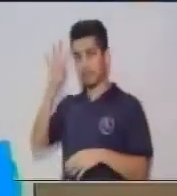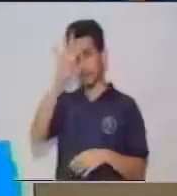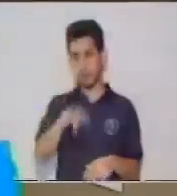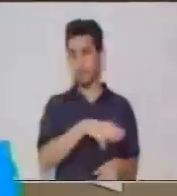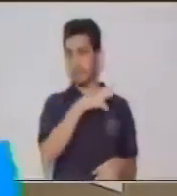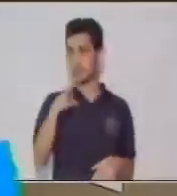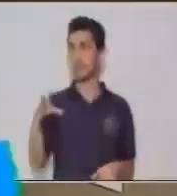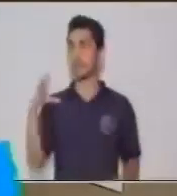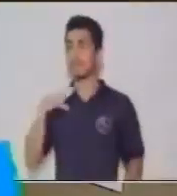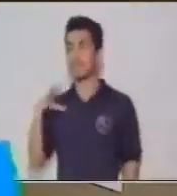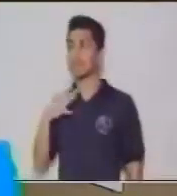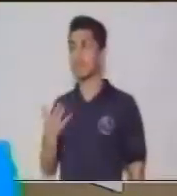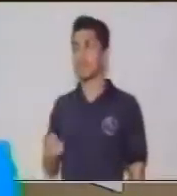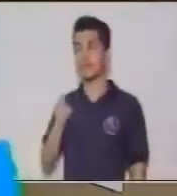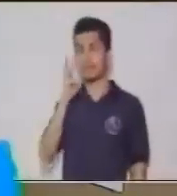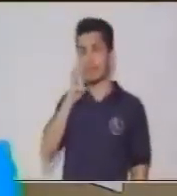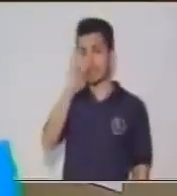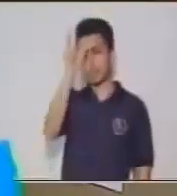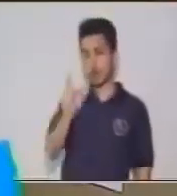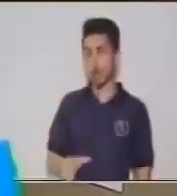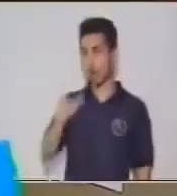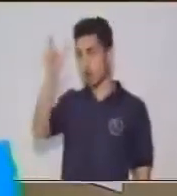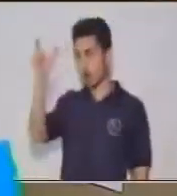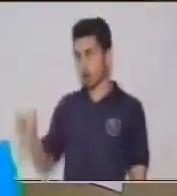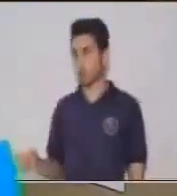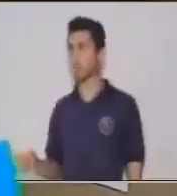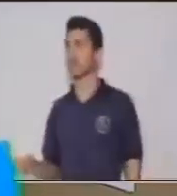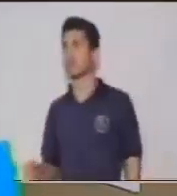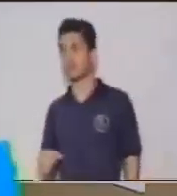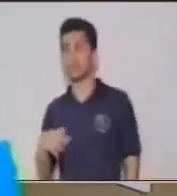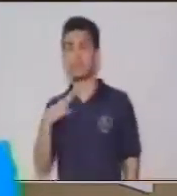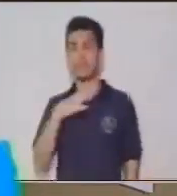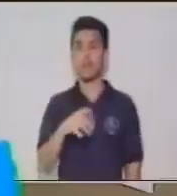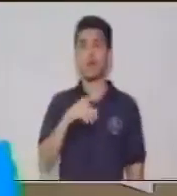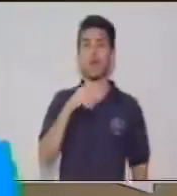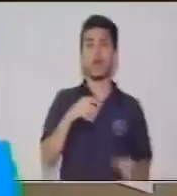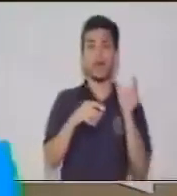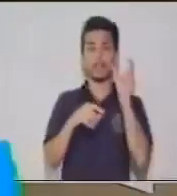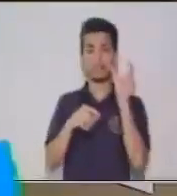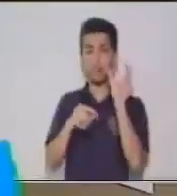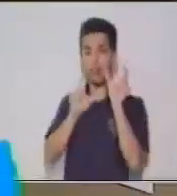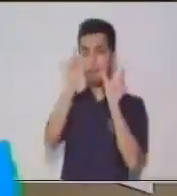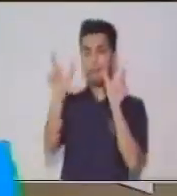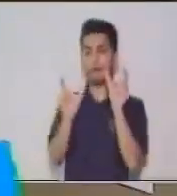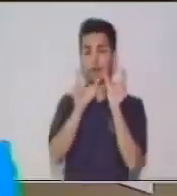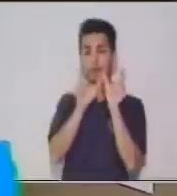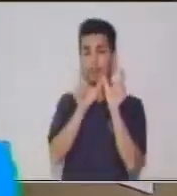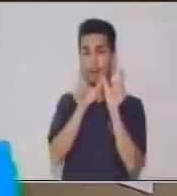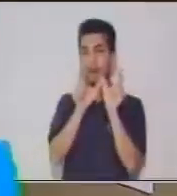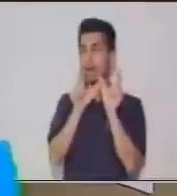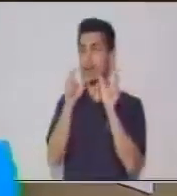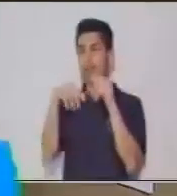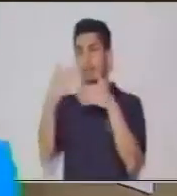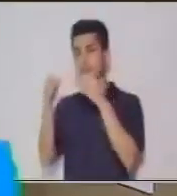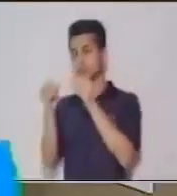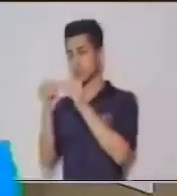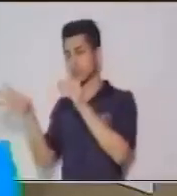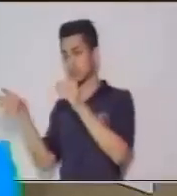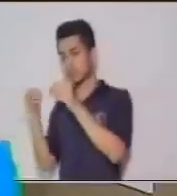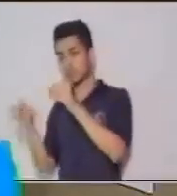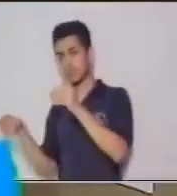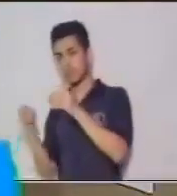vea que hay 3 columnas en las cuales está el lexema, el morfema y la familia de palabras.